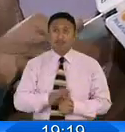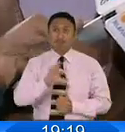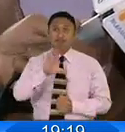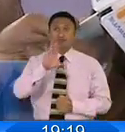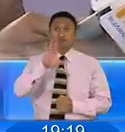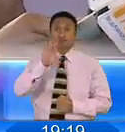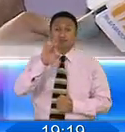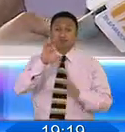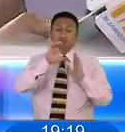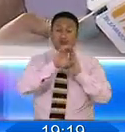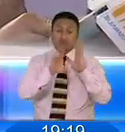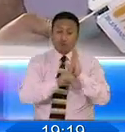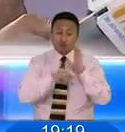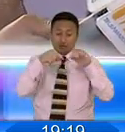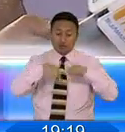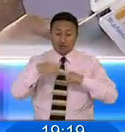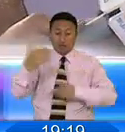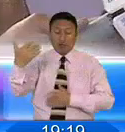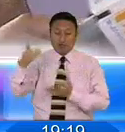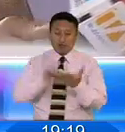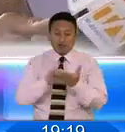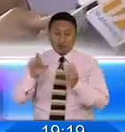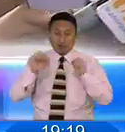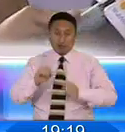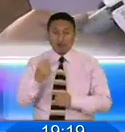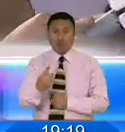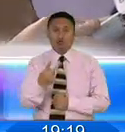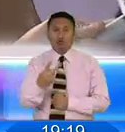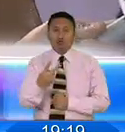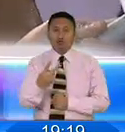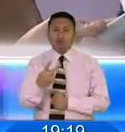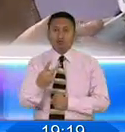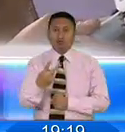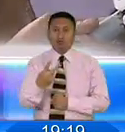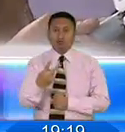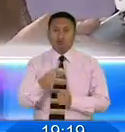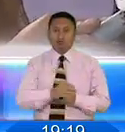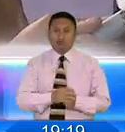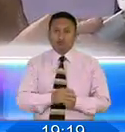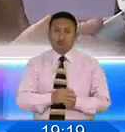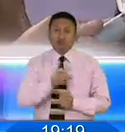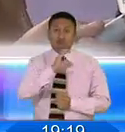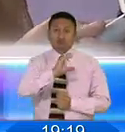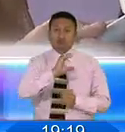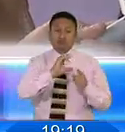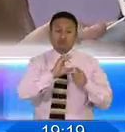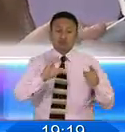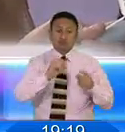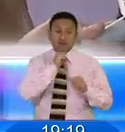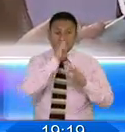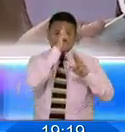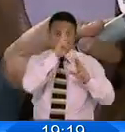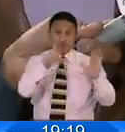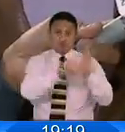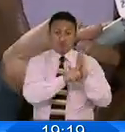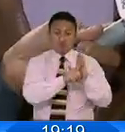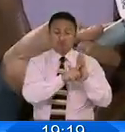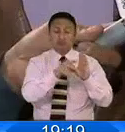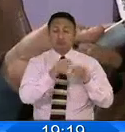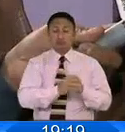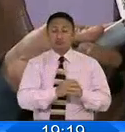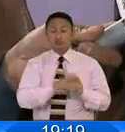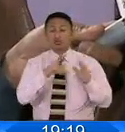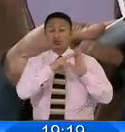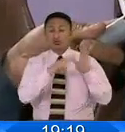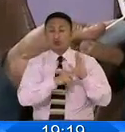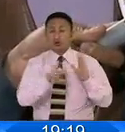establece el COTAP para la remoción del alcalde hemos invocado 2. La letra C, que es el incumplimiento a la ley y a la normativa adoptada por el